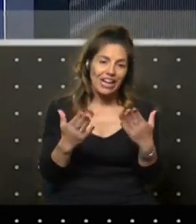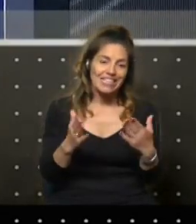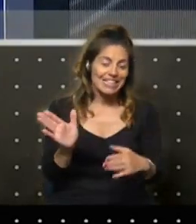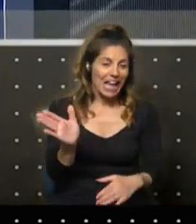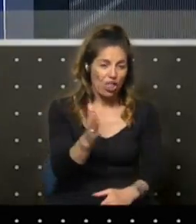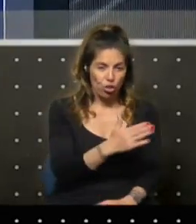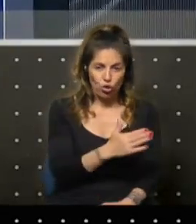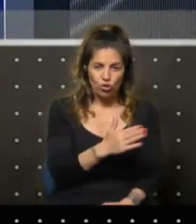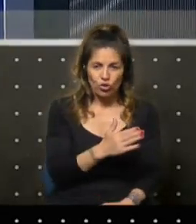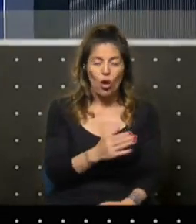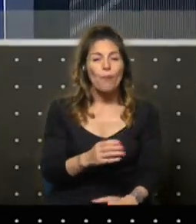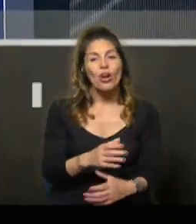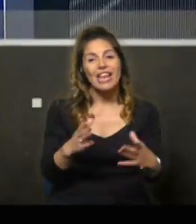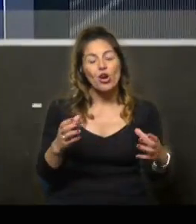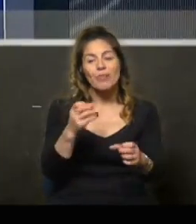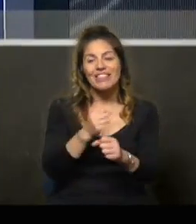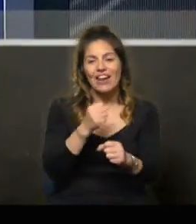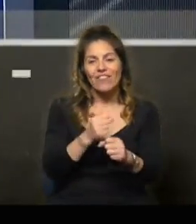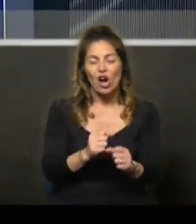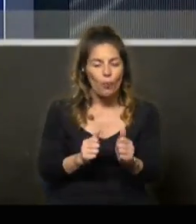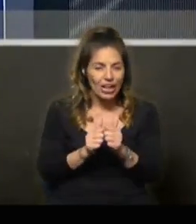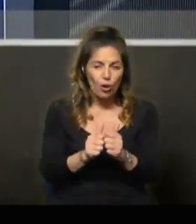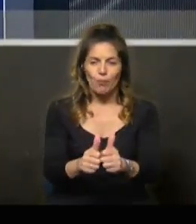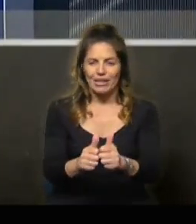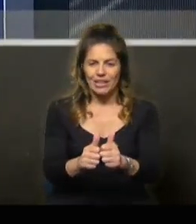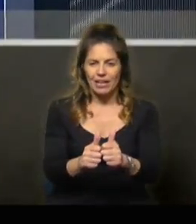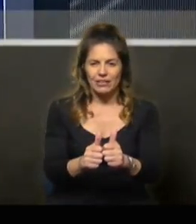todos por el enorme trabajo para acompañar